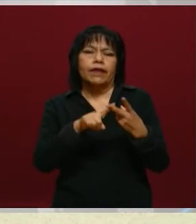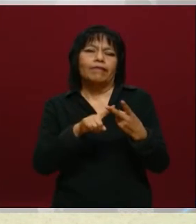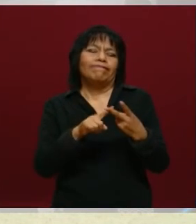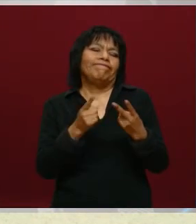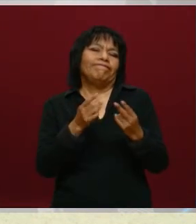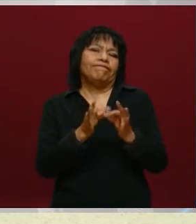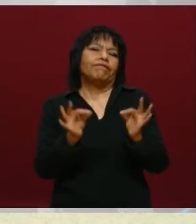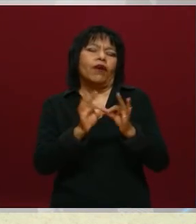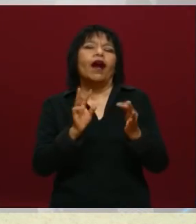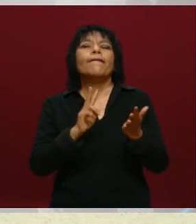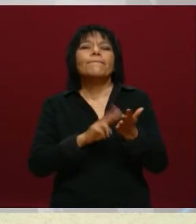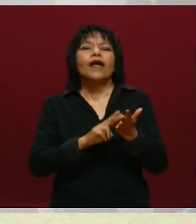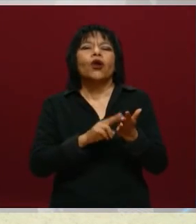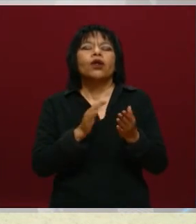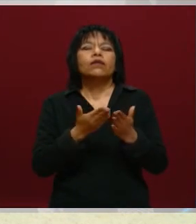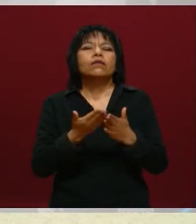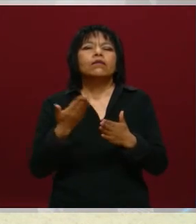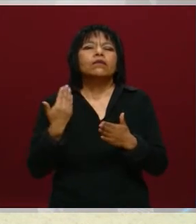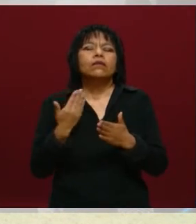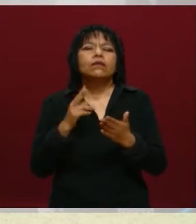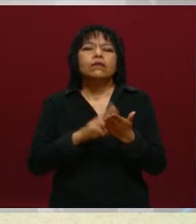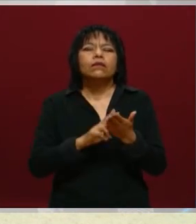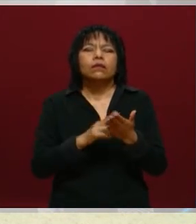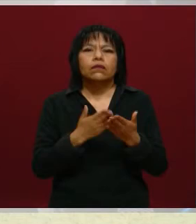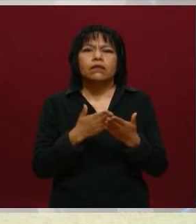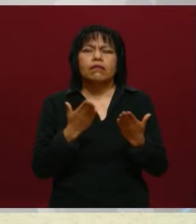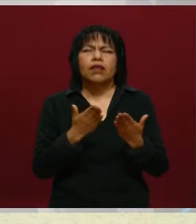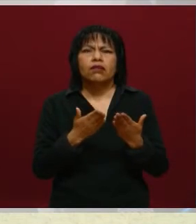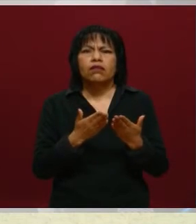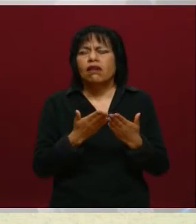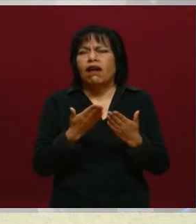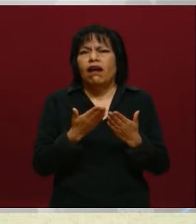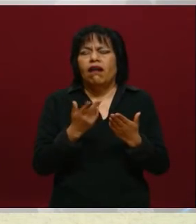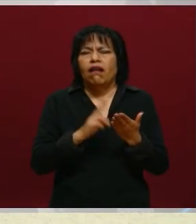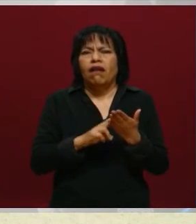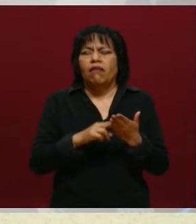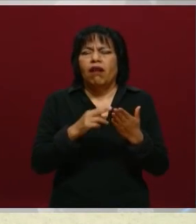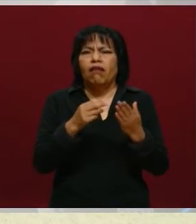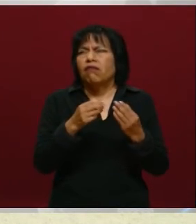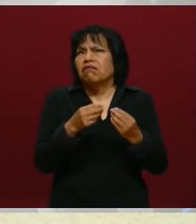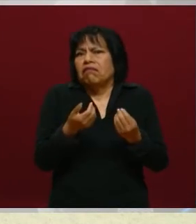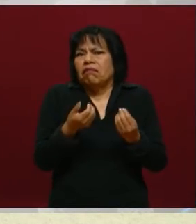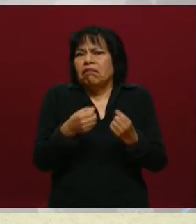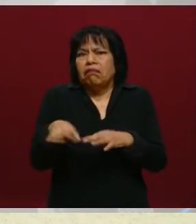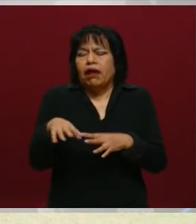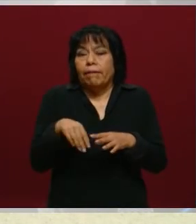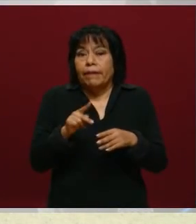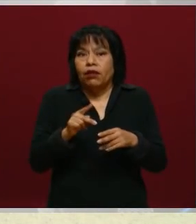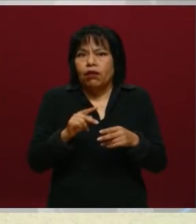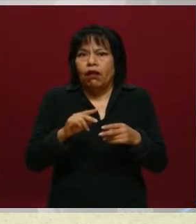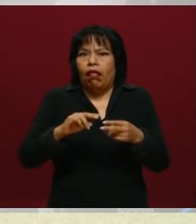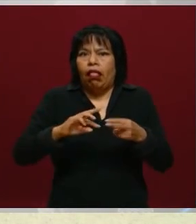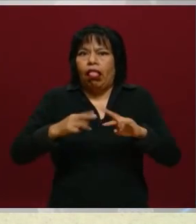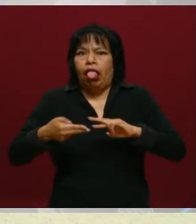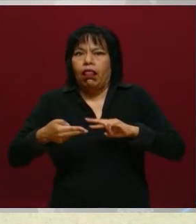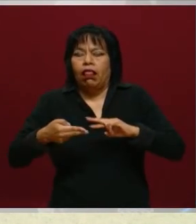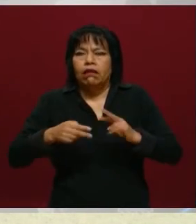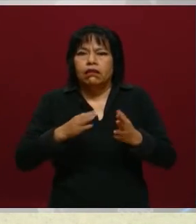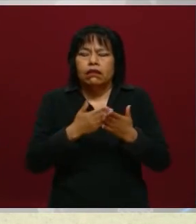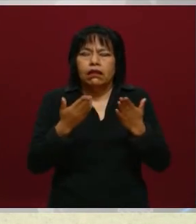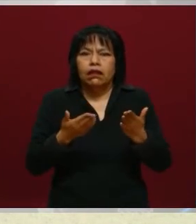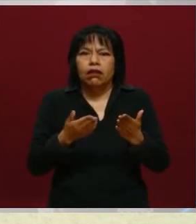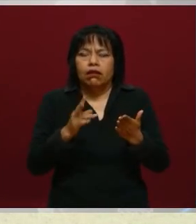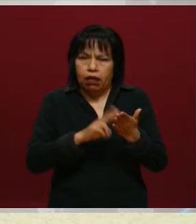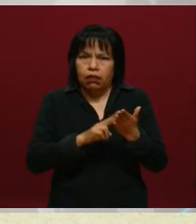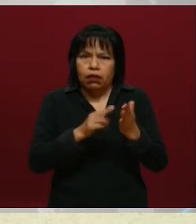lo que antes valorábamos y lo que dejábamos de valorar y ahora resultó que es al revés no lo que dejábamos de valorar